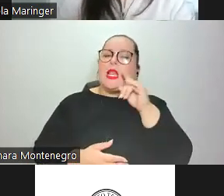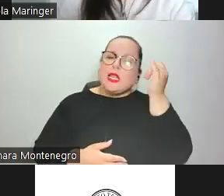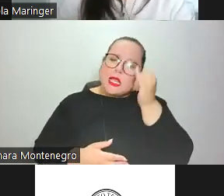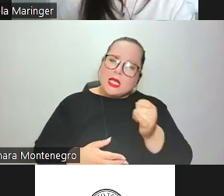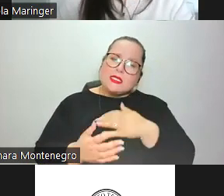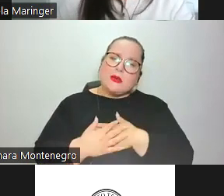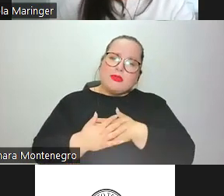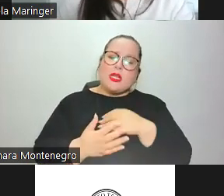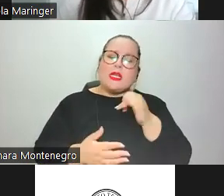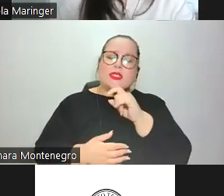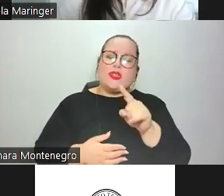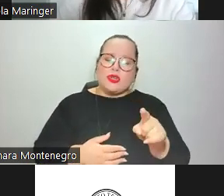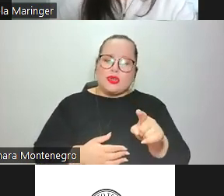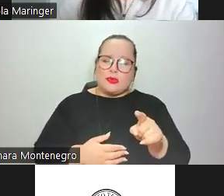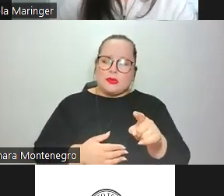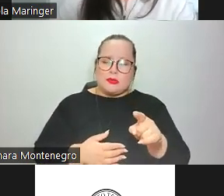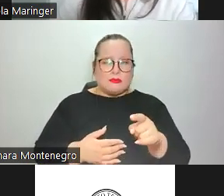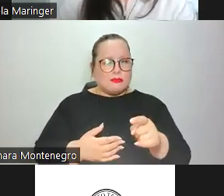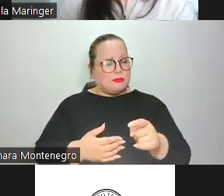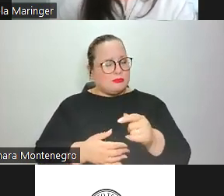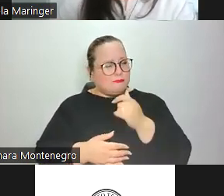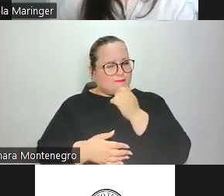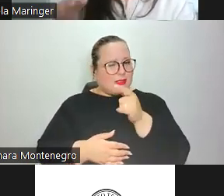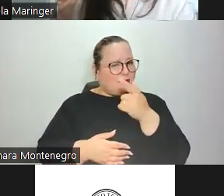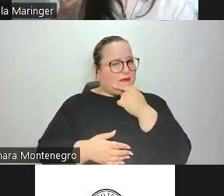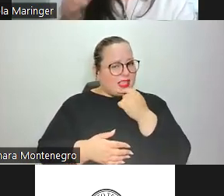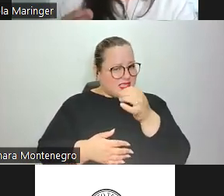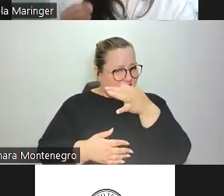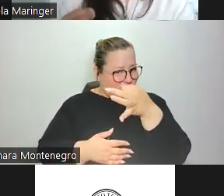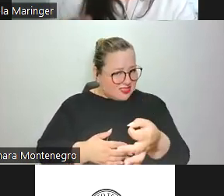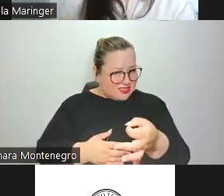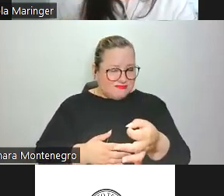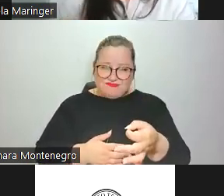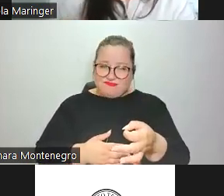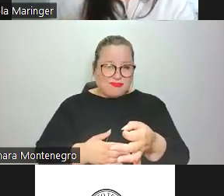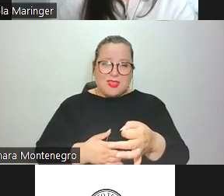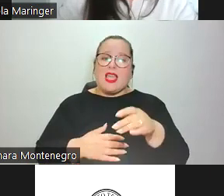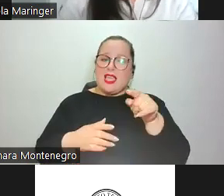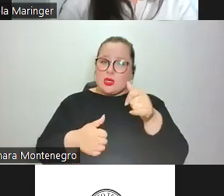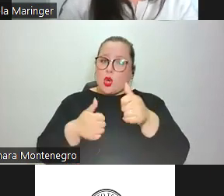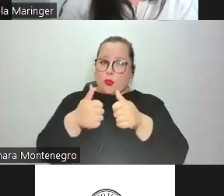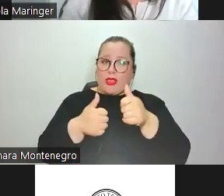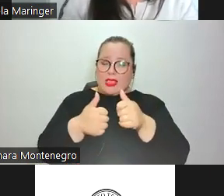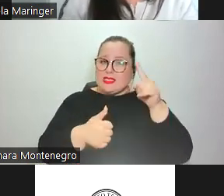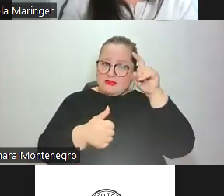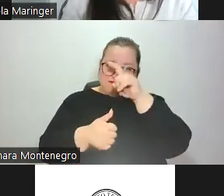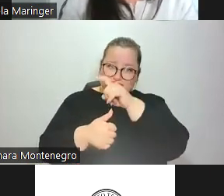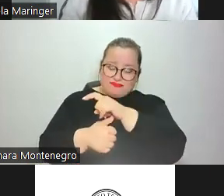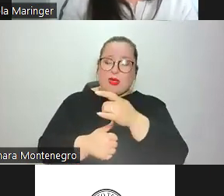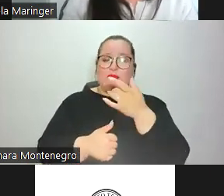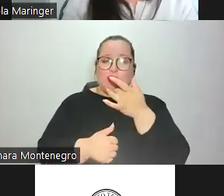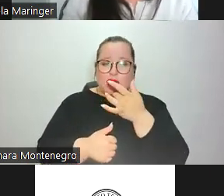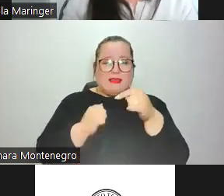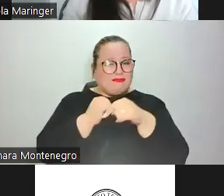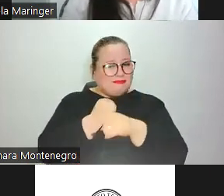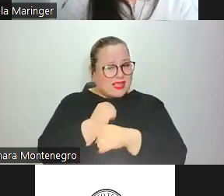inteligencia emocional? No es algo tan fácil de decir, es una competencia sumamente compleja, porque necesita